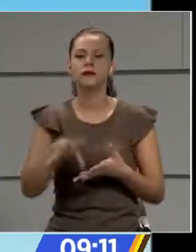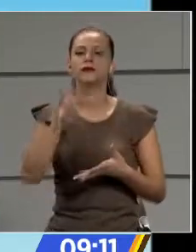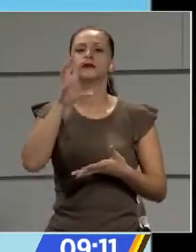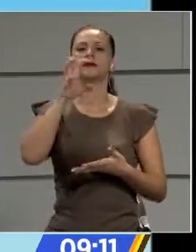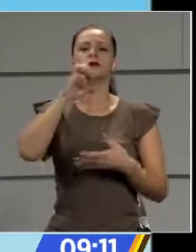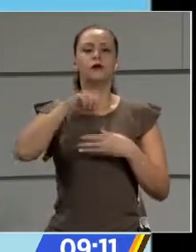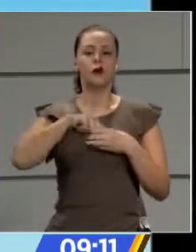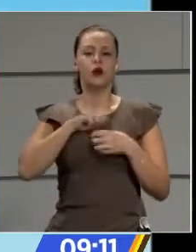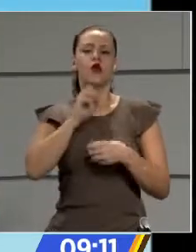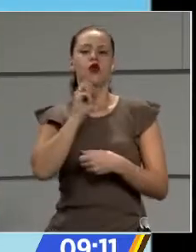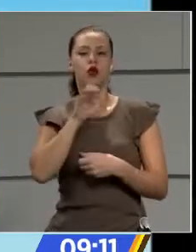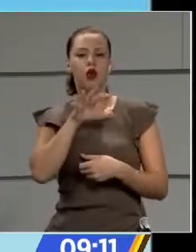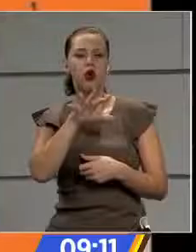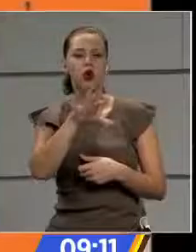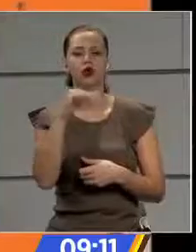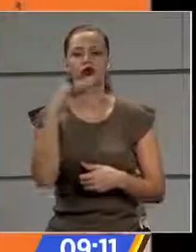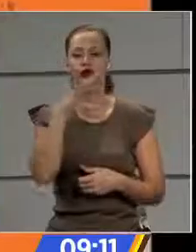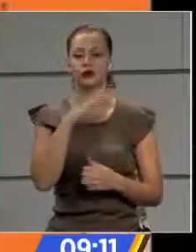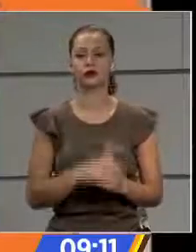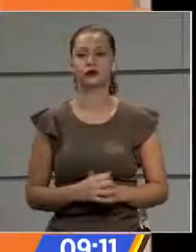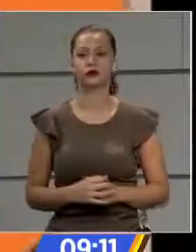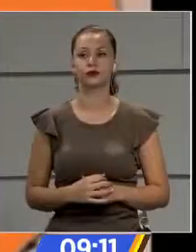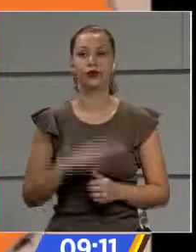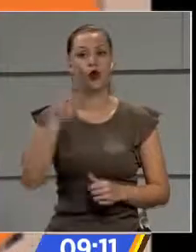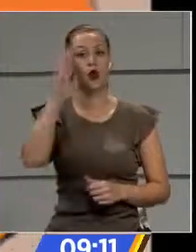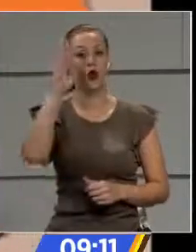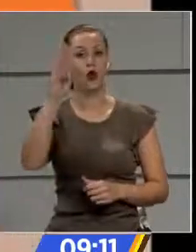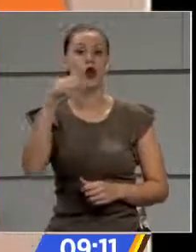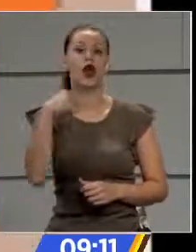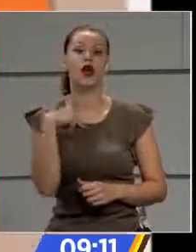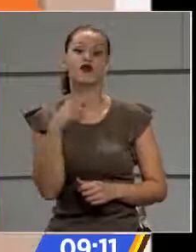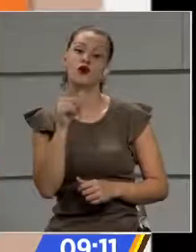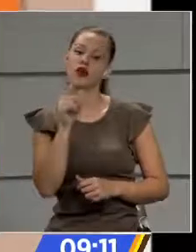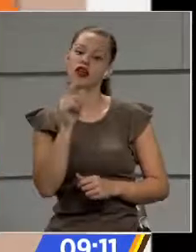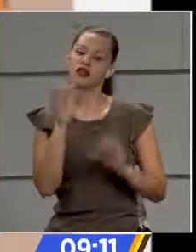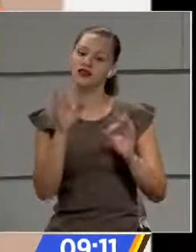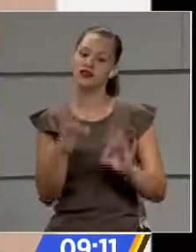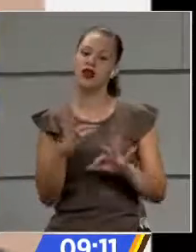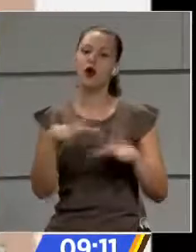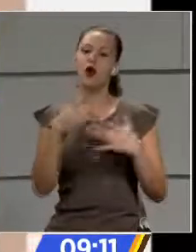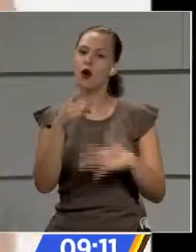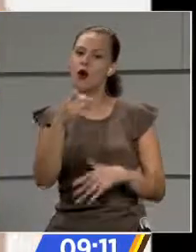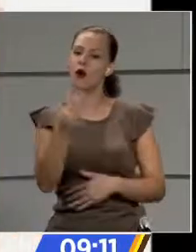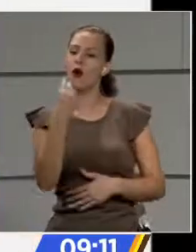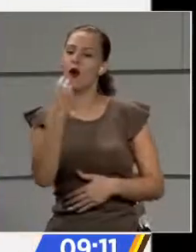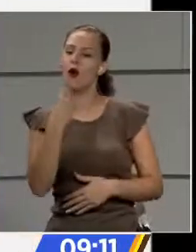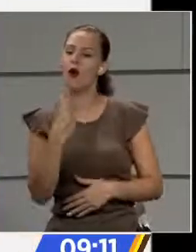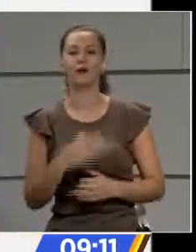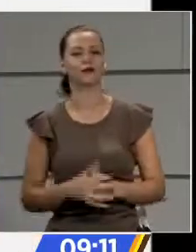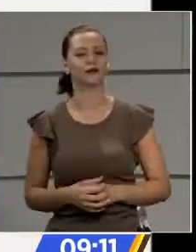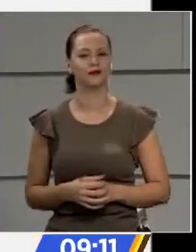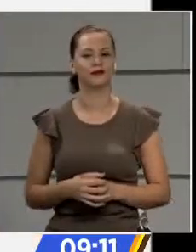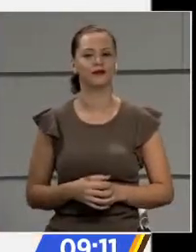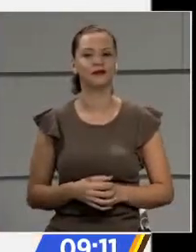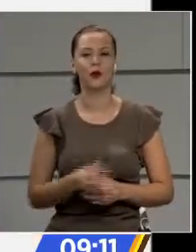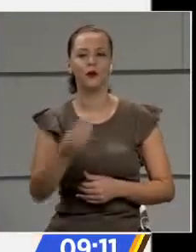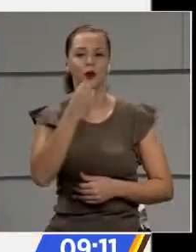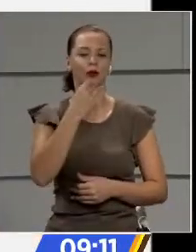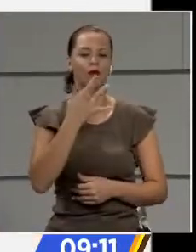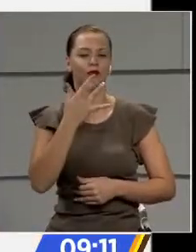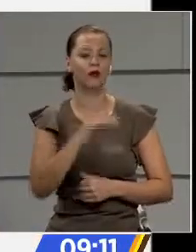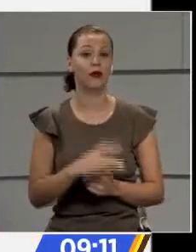exhalar dióxido de carbono. Hola, soy el órgano que bien se siente cuando tú te alimentas.